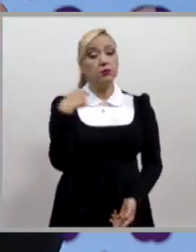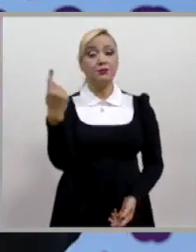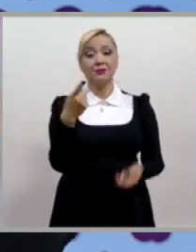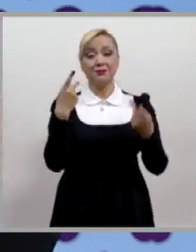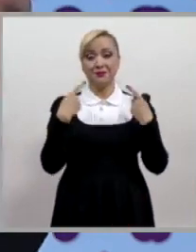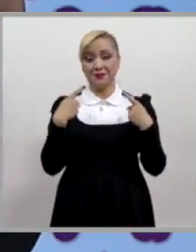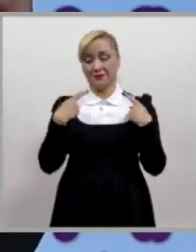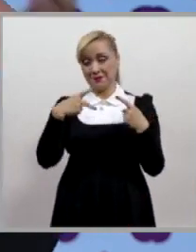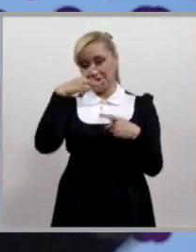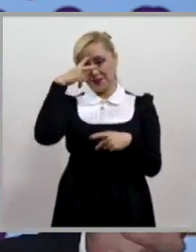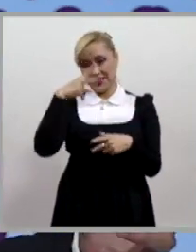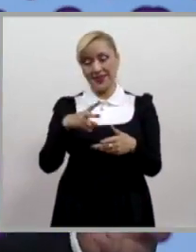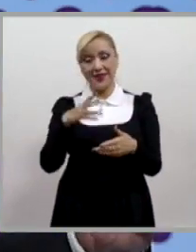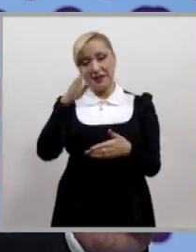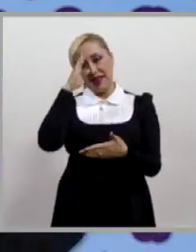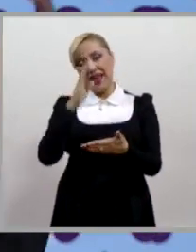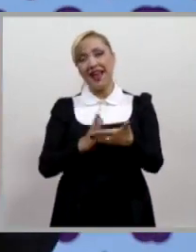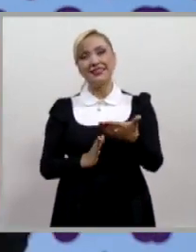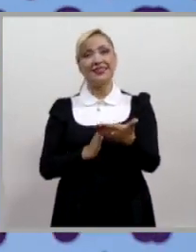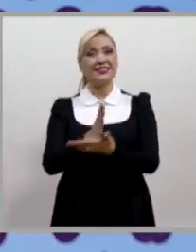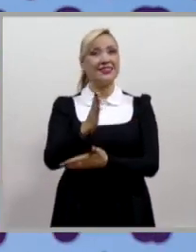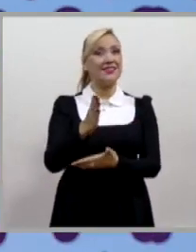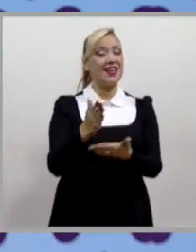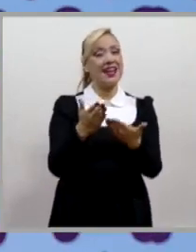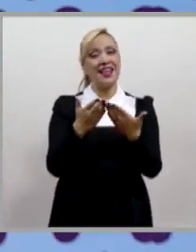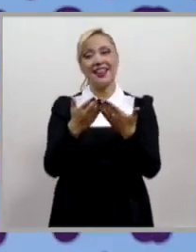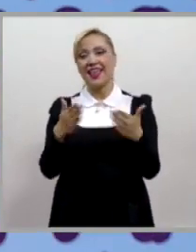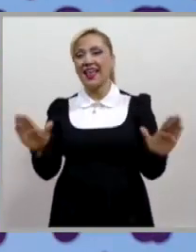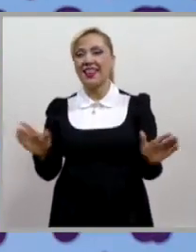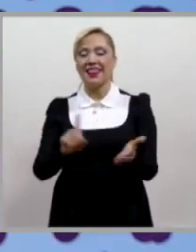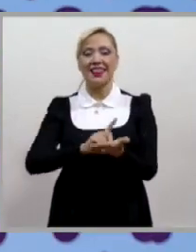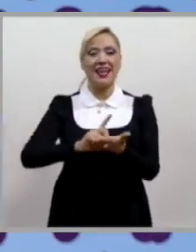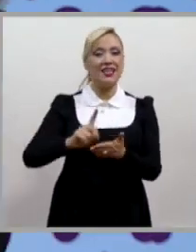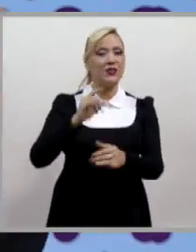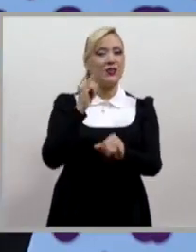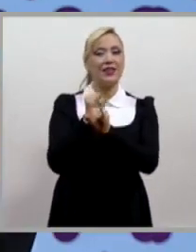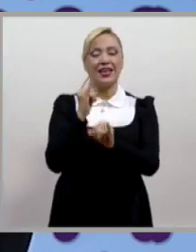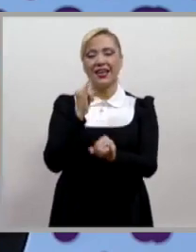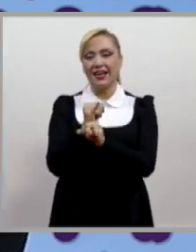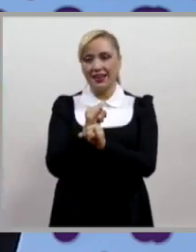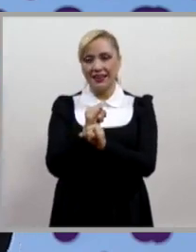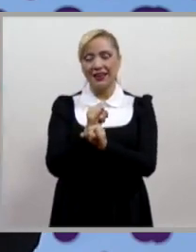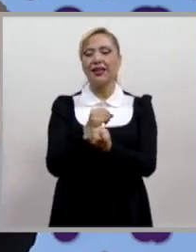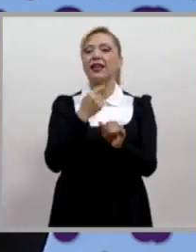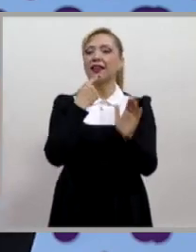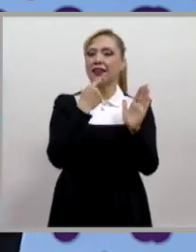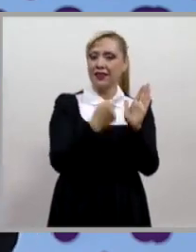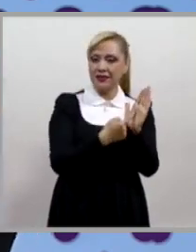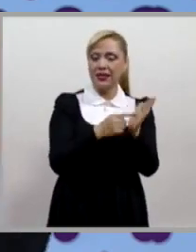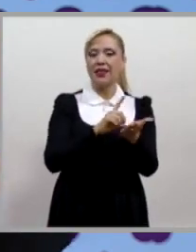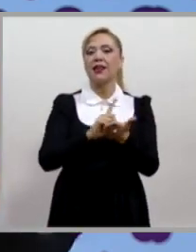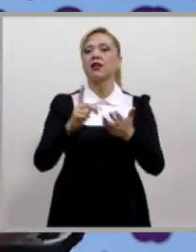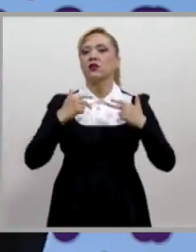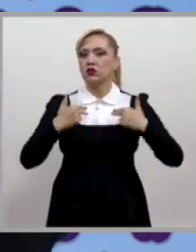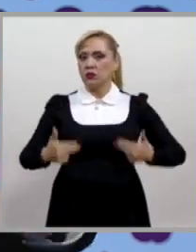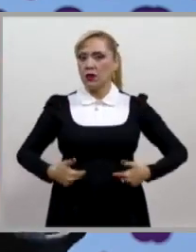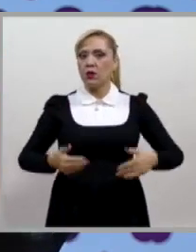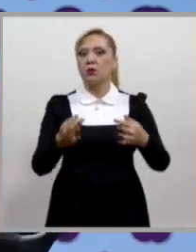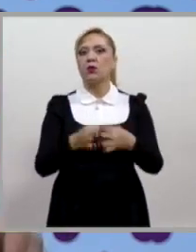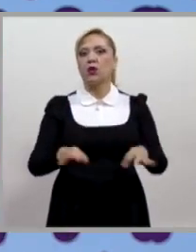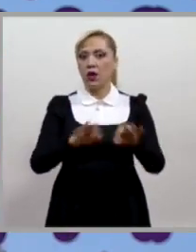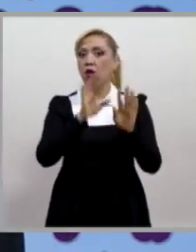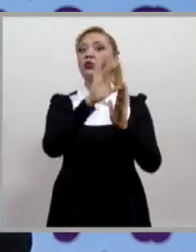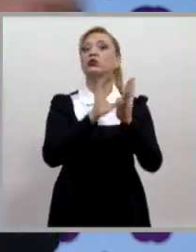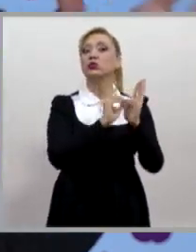pesar de tratarse la accesibilidad digital, es decir, el derecho a Internet de alguna forma, de un derecho constitución, de un derecho humano fundamental reconocido en